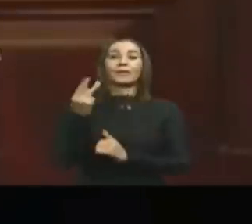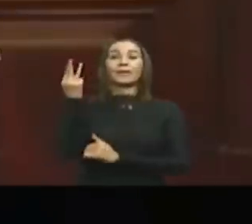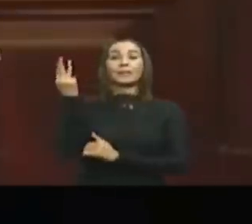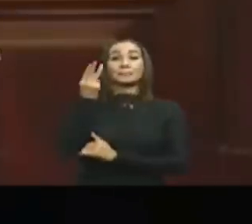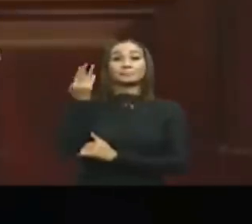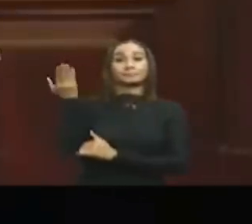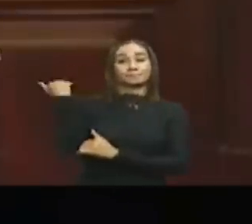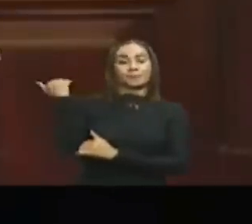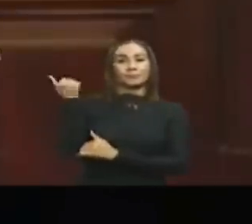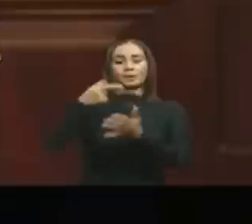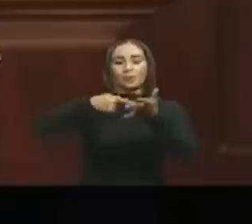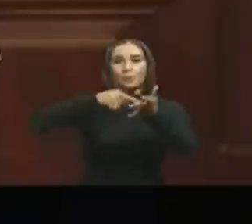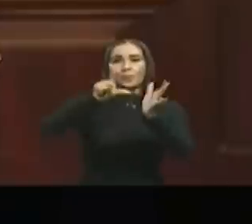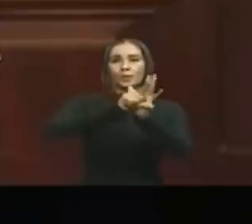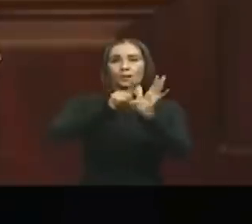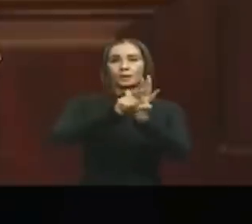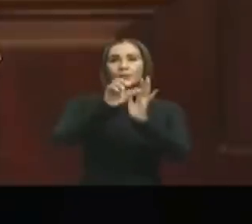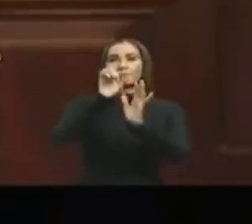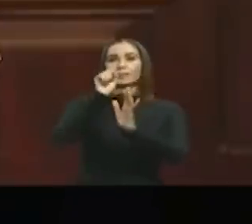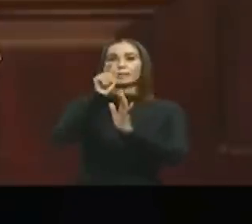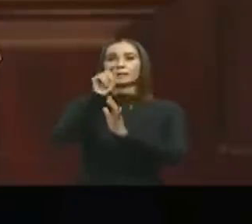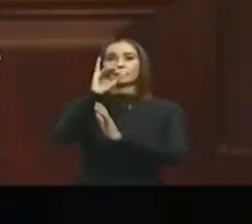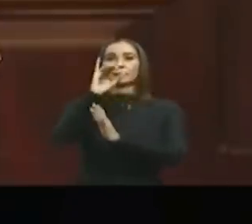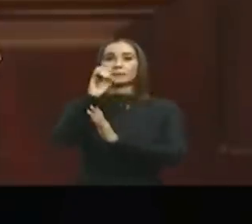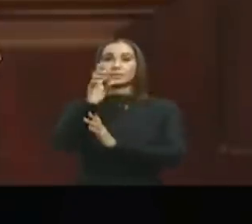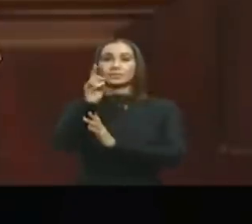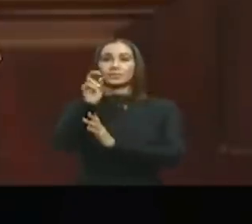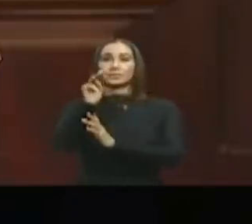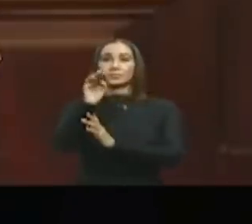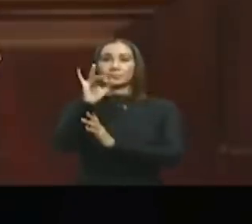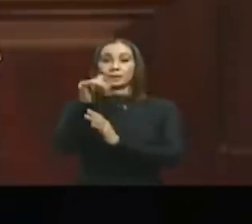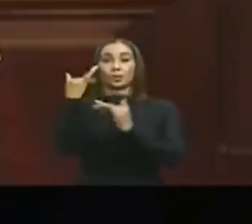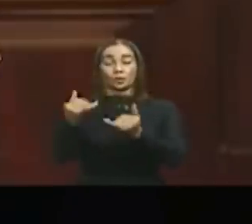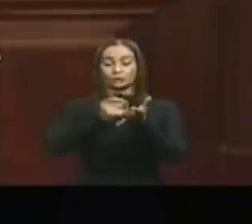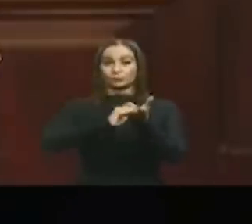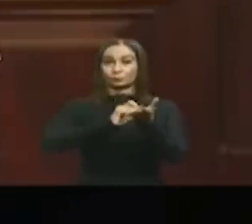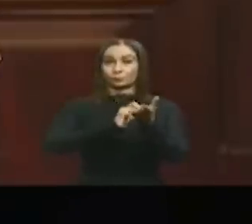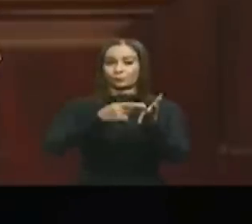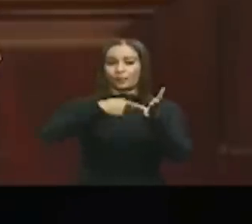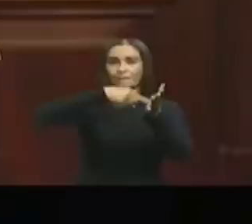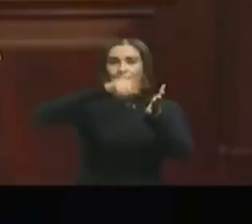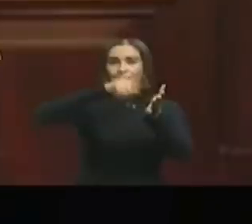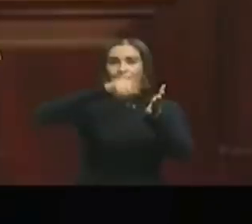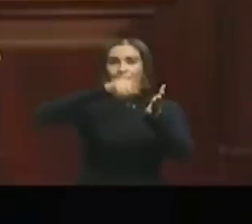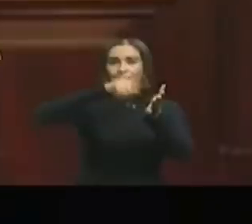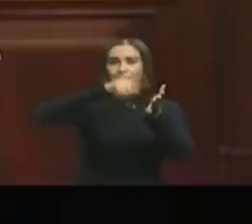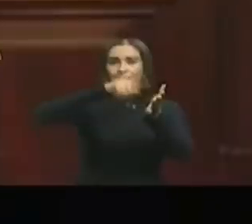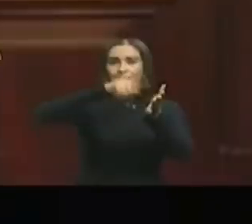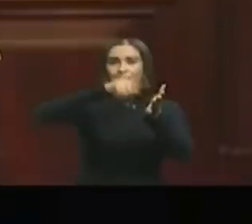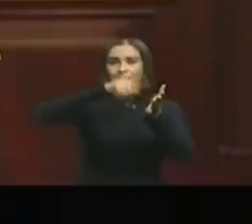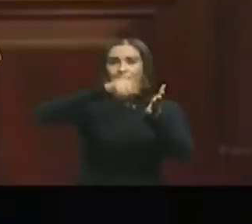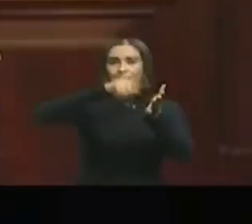Poder Legislativo aprobó la ley de extinción de dominio y hoy mismo he firmado su aprobación para su desarrollo